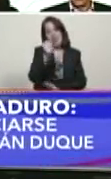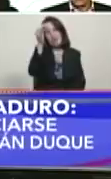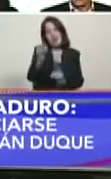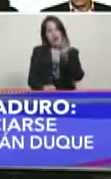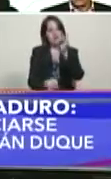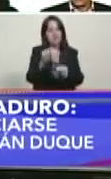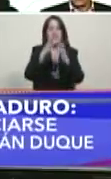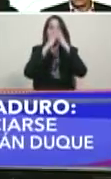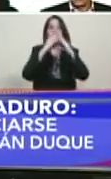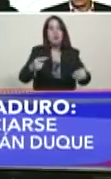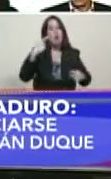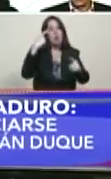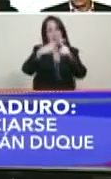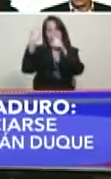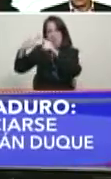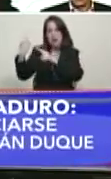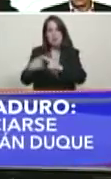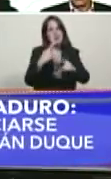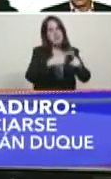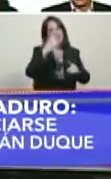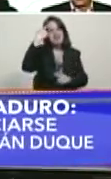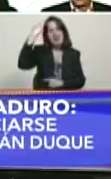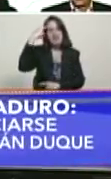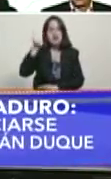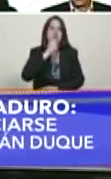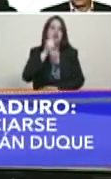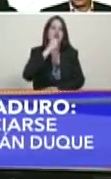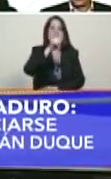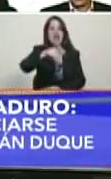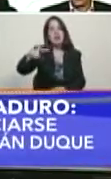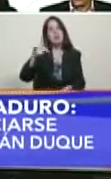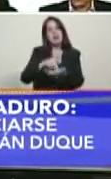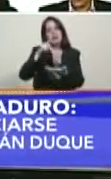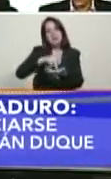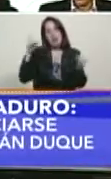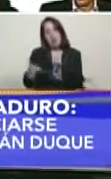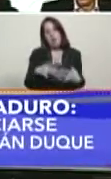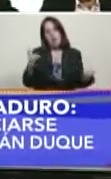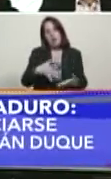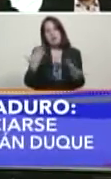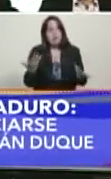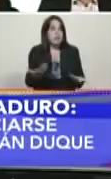todos están identificados todos y cada uno de ellos